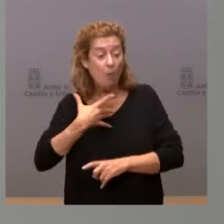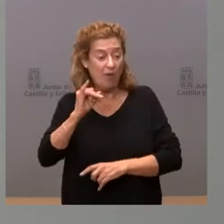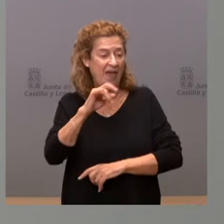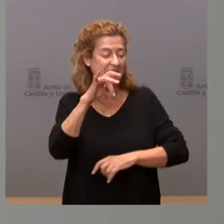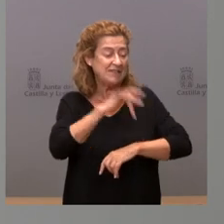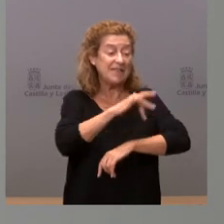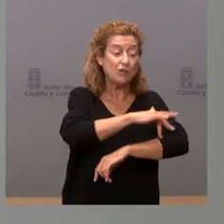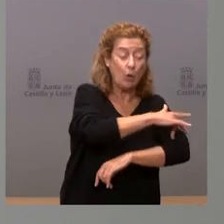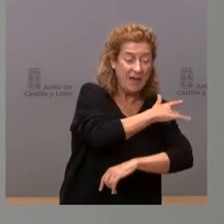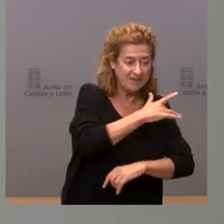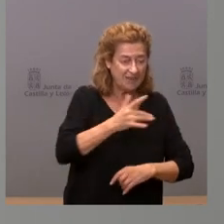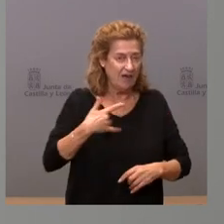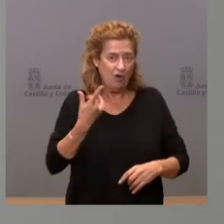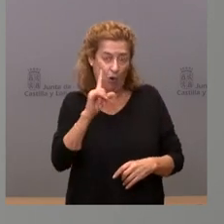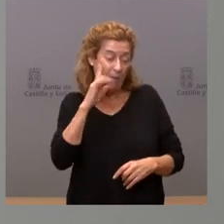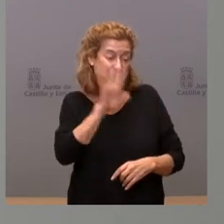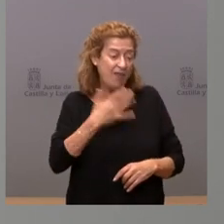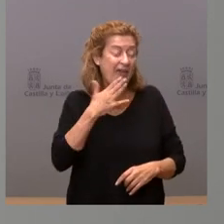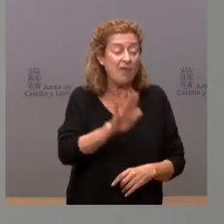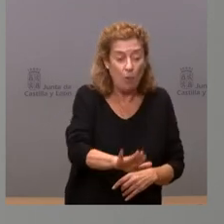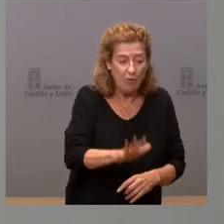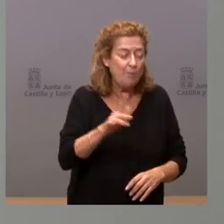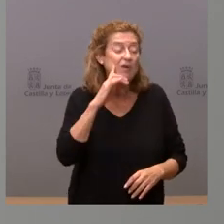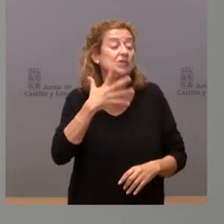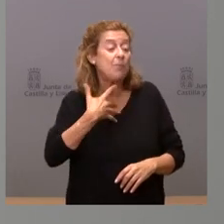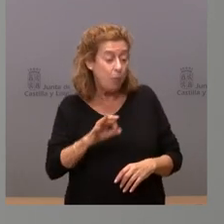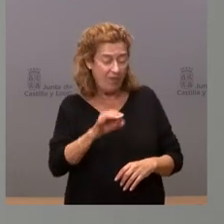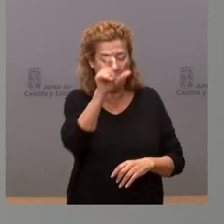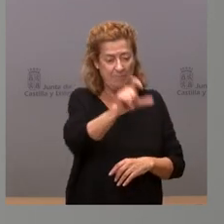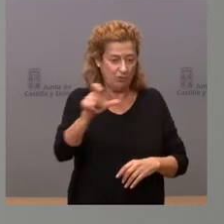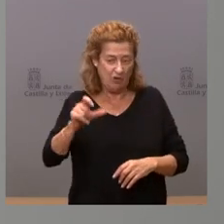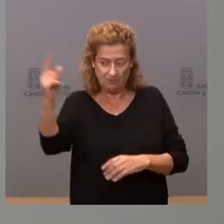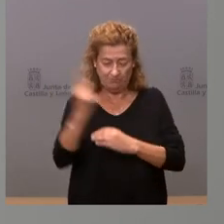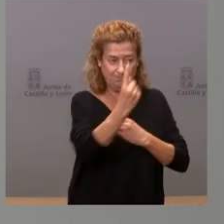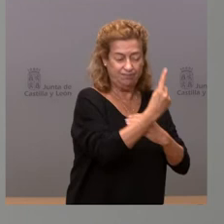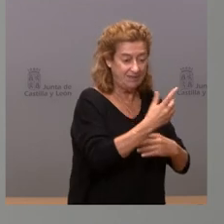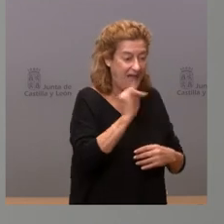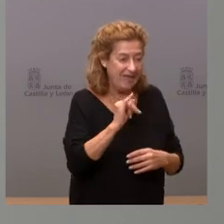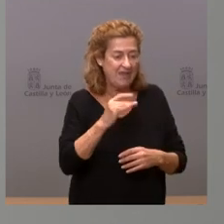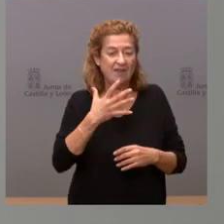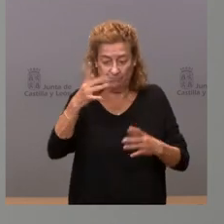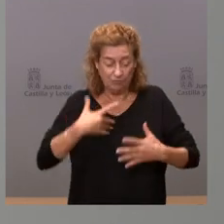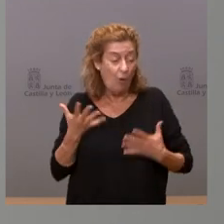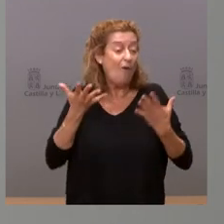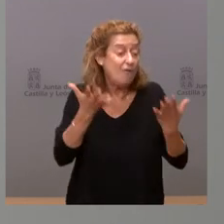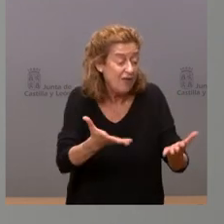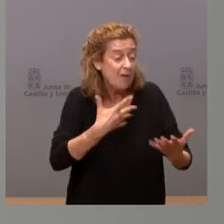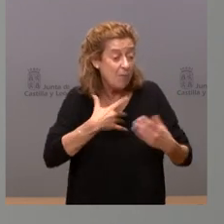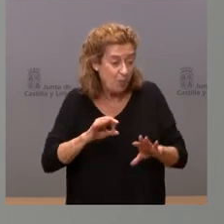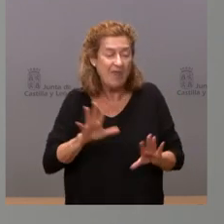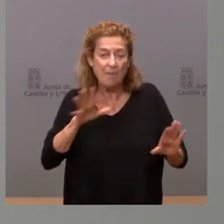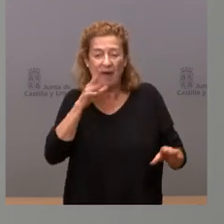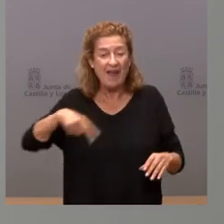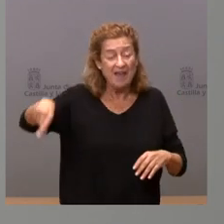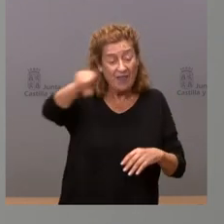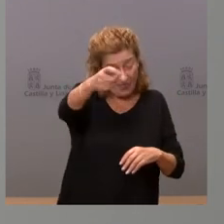parece la más adecuada si podemos disponer de ese personal pues porque podamos disponer de él y se ofrecen tenemos en cuenta que para que